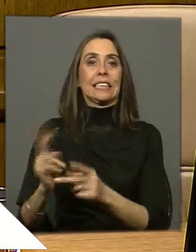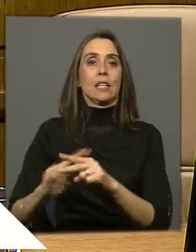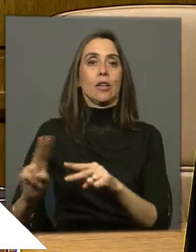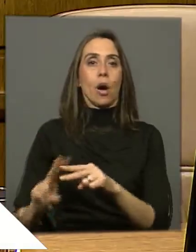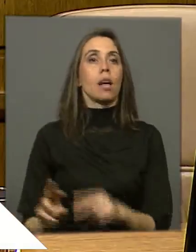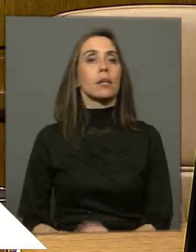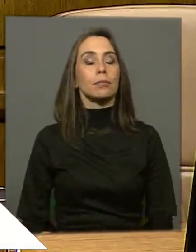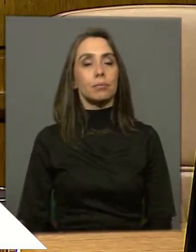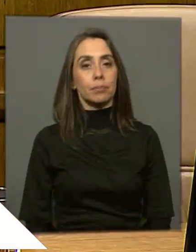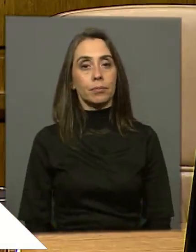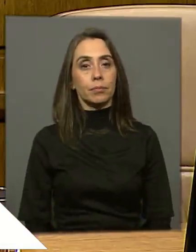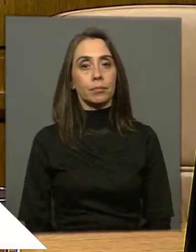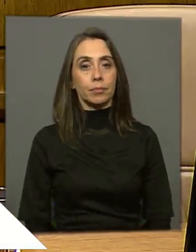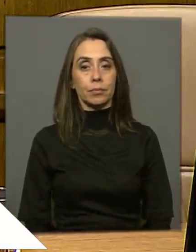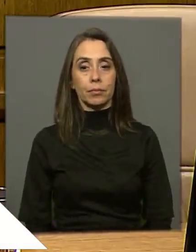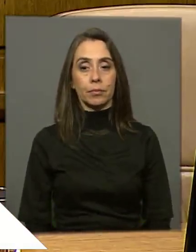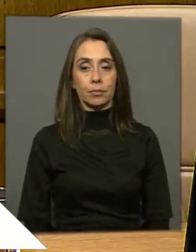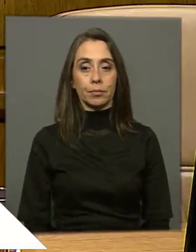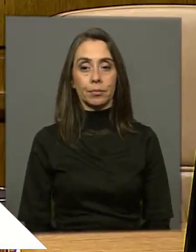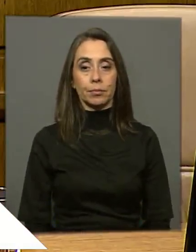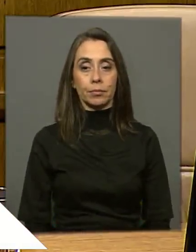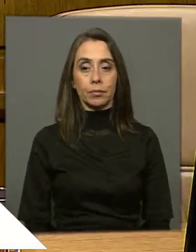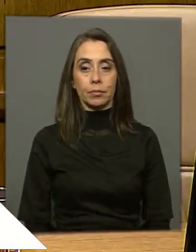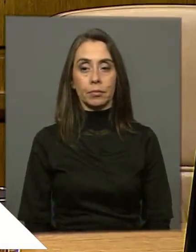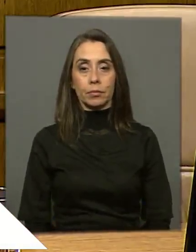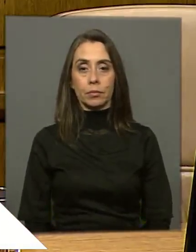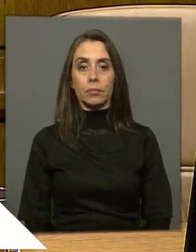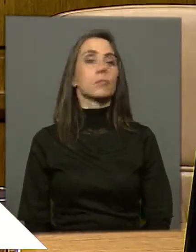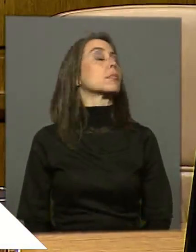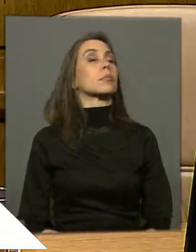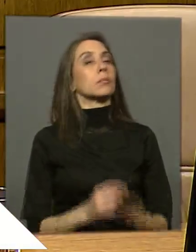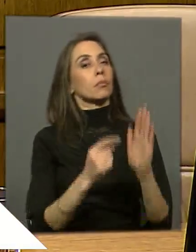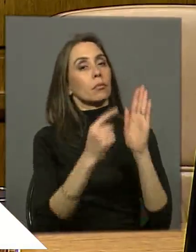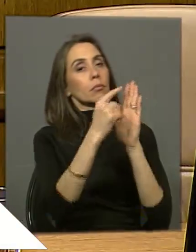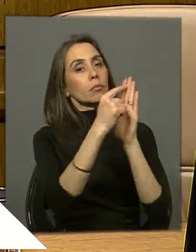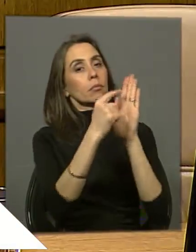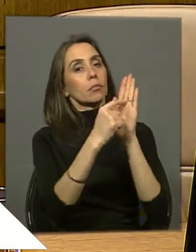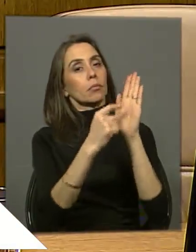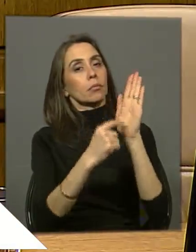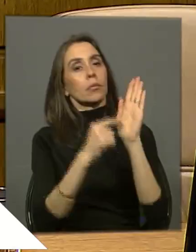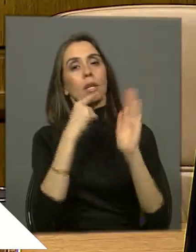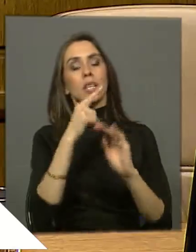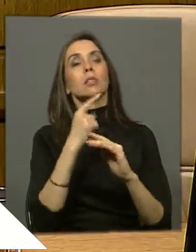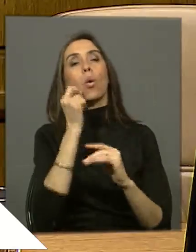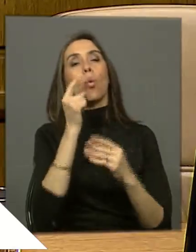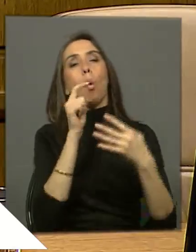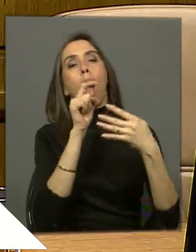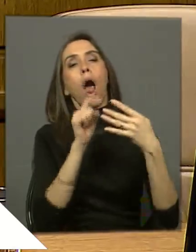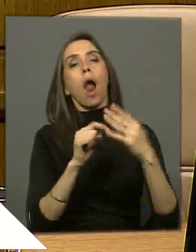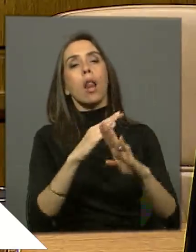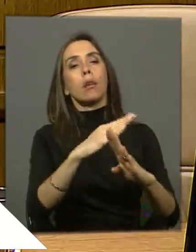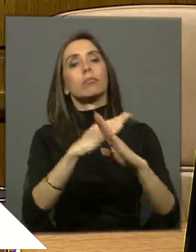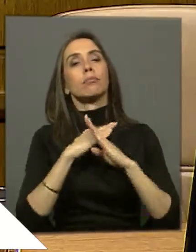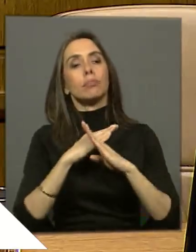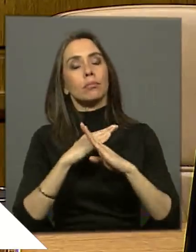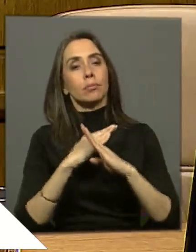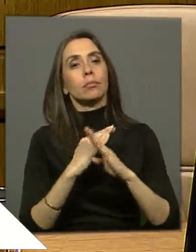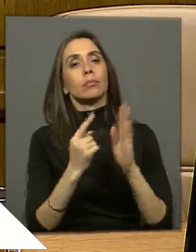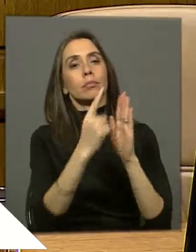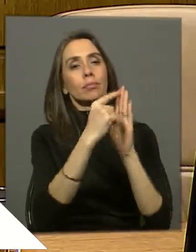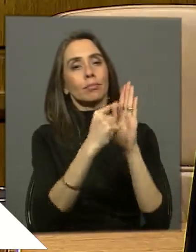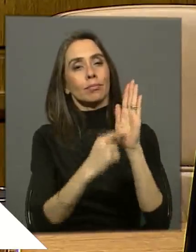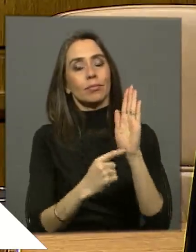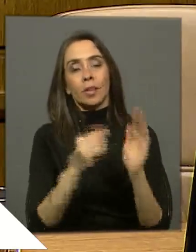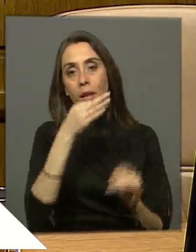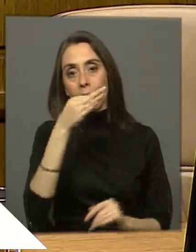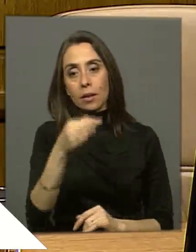Están señalados las inhabilidades, ¿no es cierto? También está señalado un tema